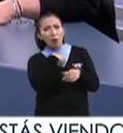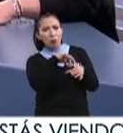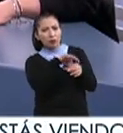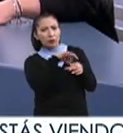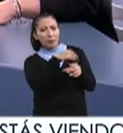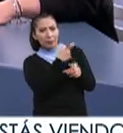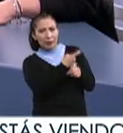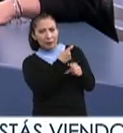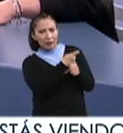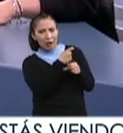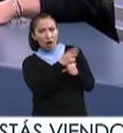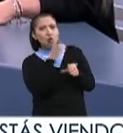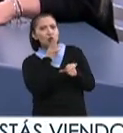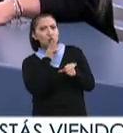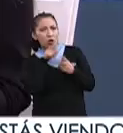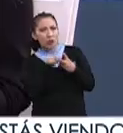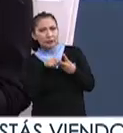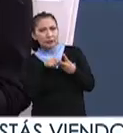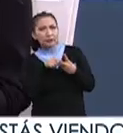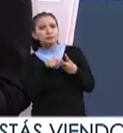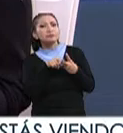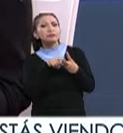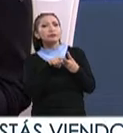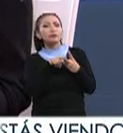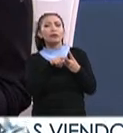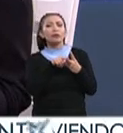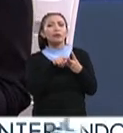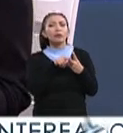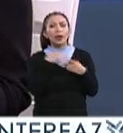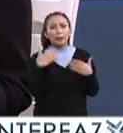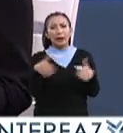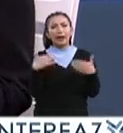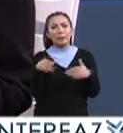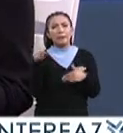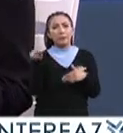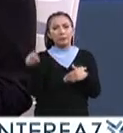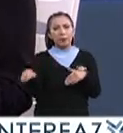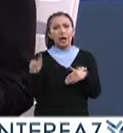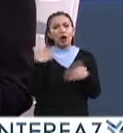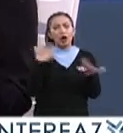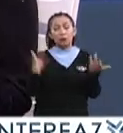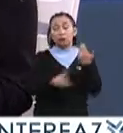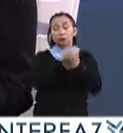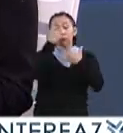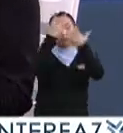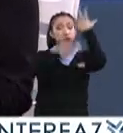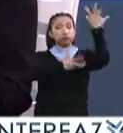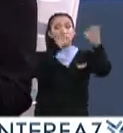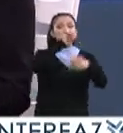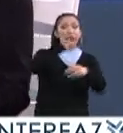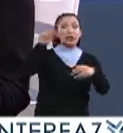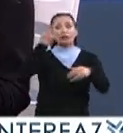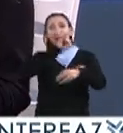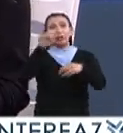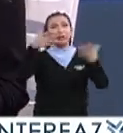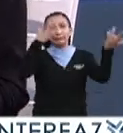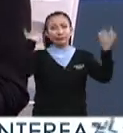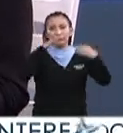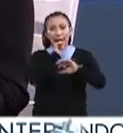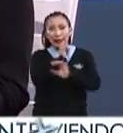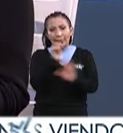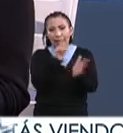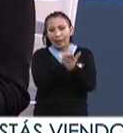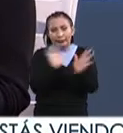elecciones primarias, igual que Honduras, y Panamá tiene un caos porque aprueba, desaprueba, ahora mismo no tiene.